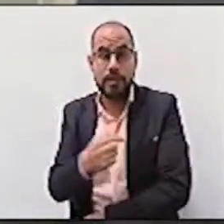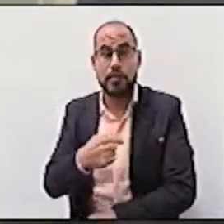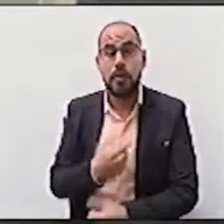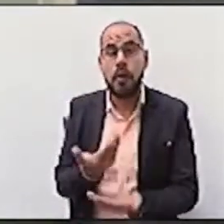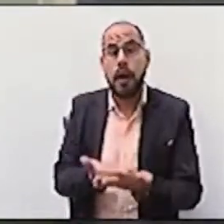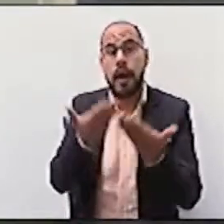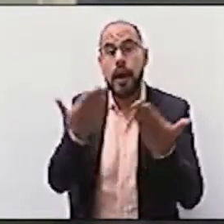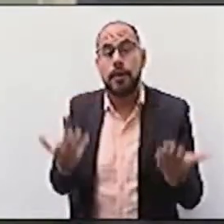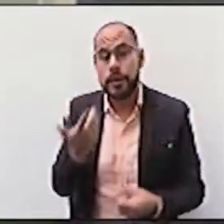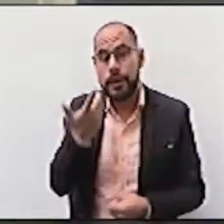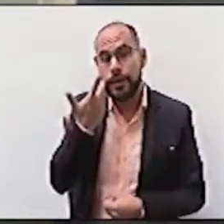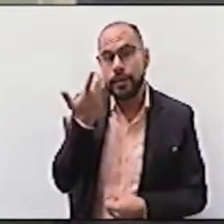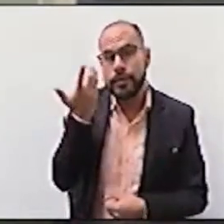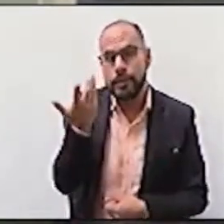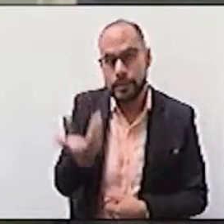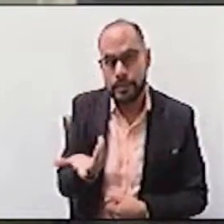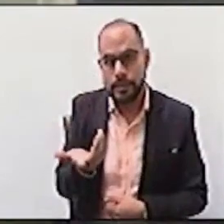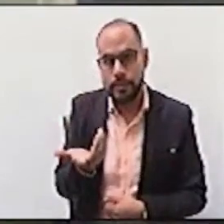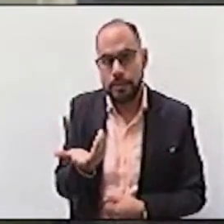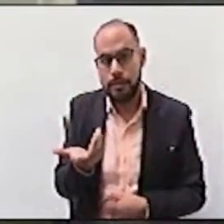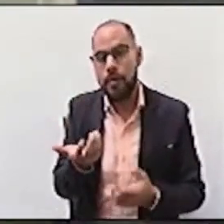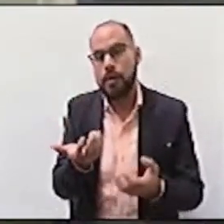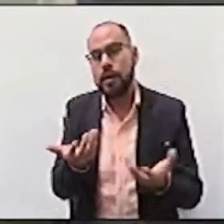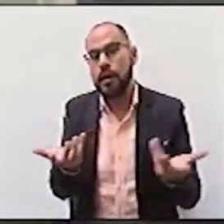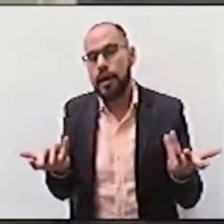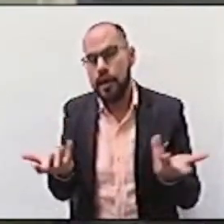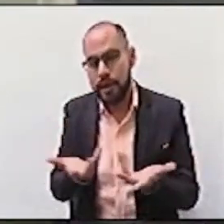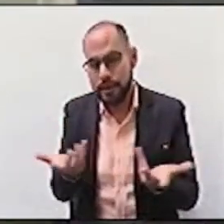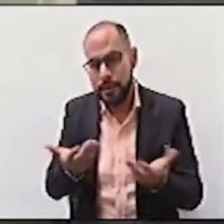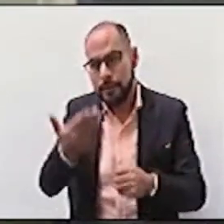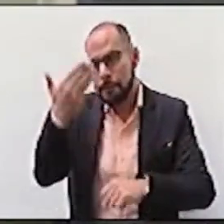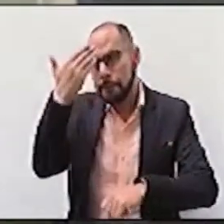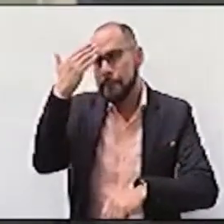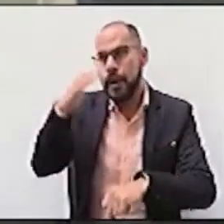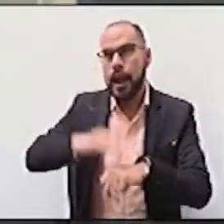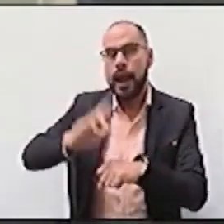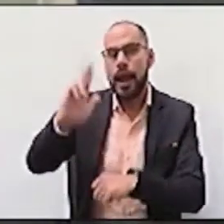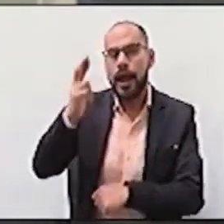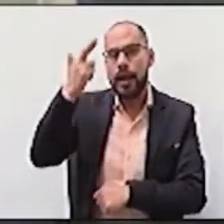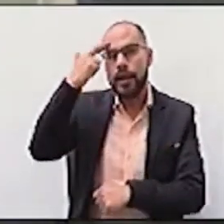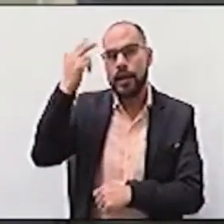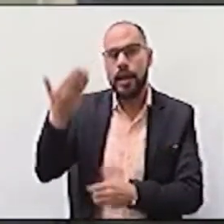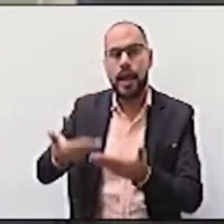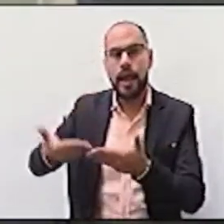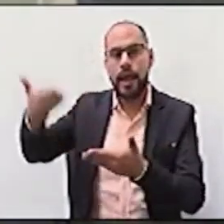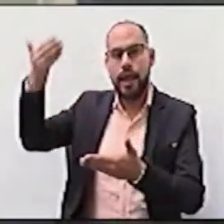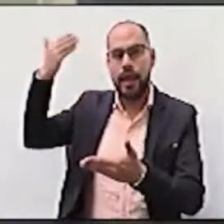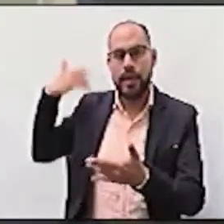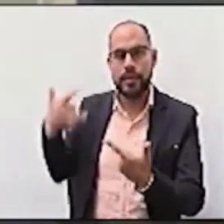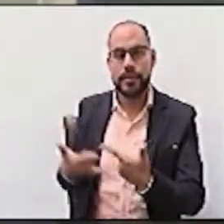aquí hacer un ejercicio de memoria de cuál es la historia